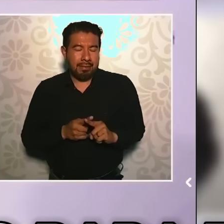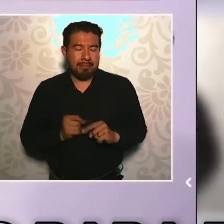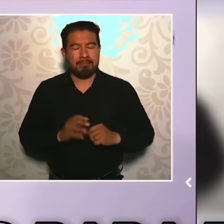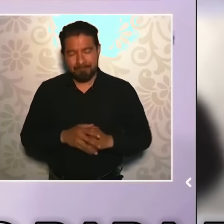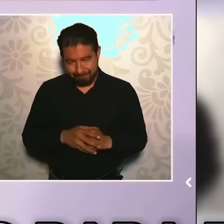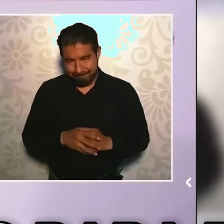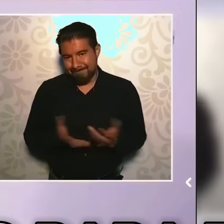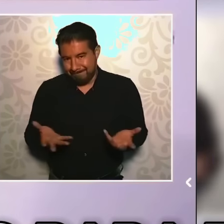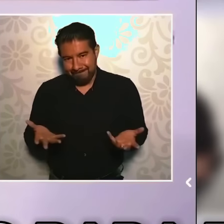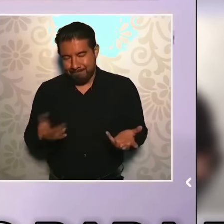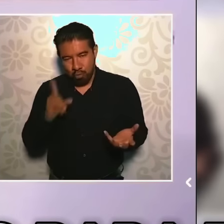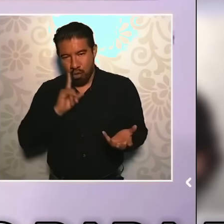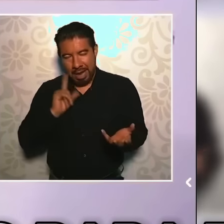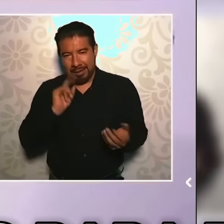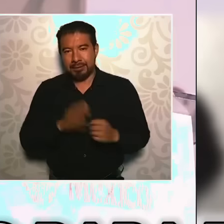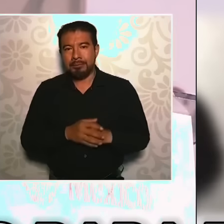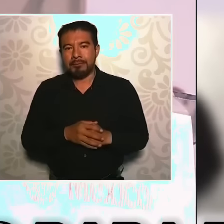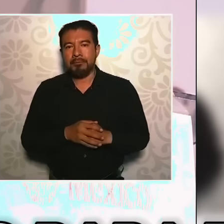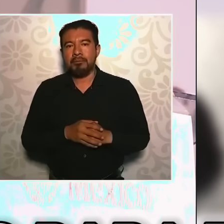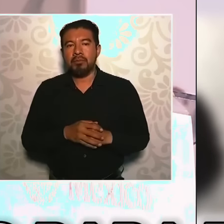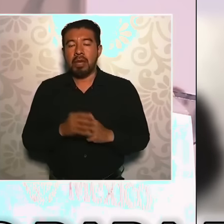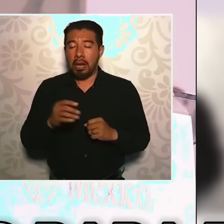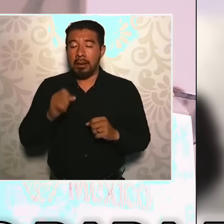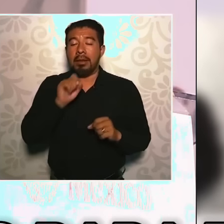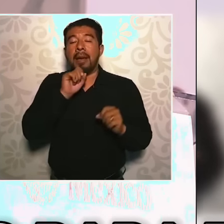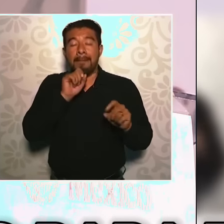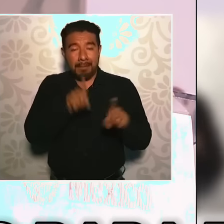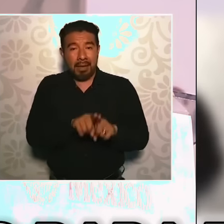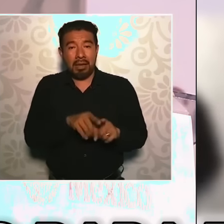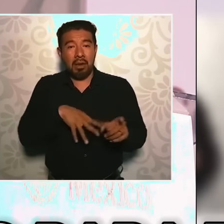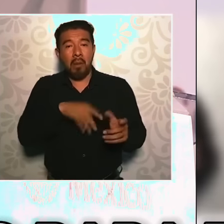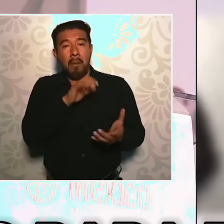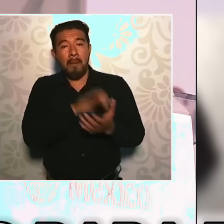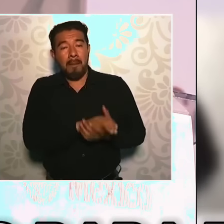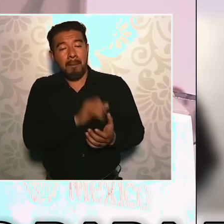¿Quiénes somos las que cuidamos hasta los maridos?